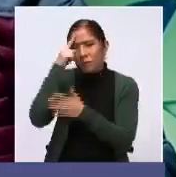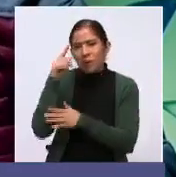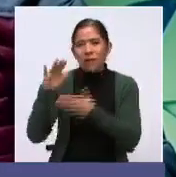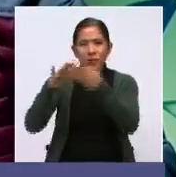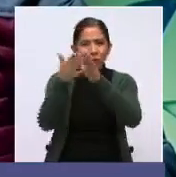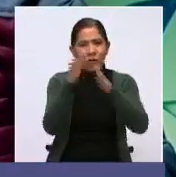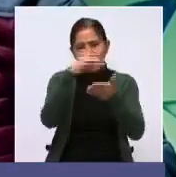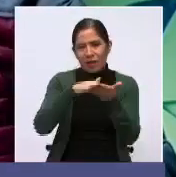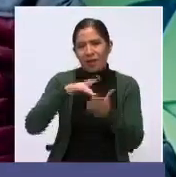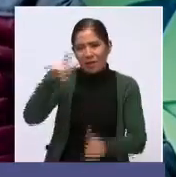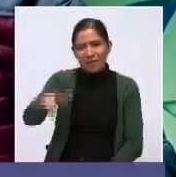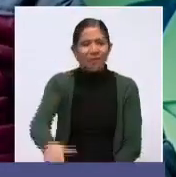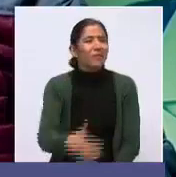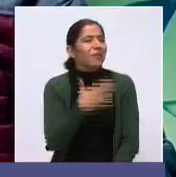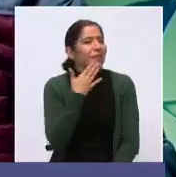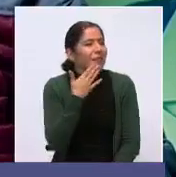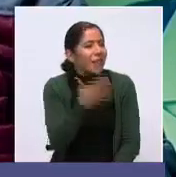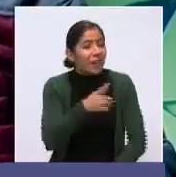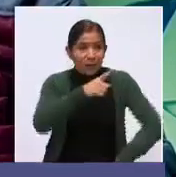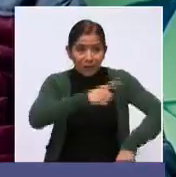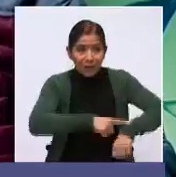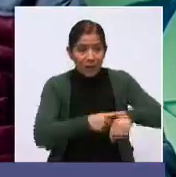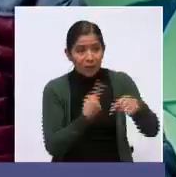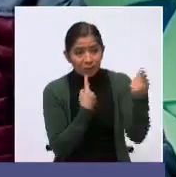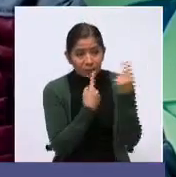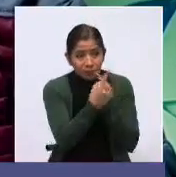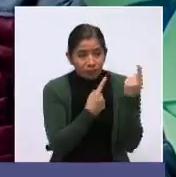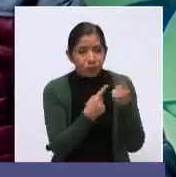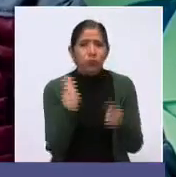Alto. Le agradecemos mucho por este contacto. Vamos a